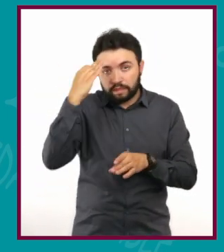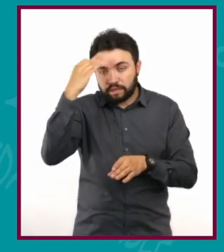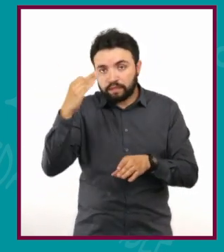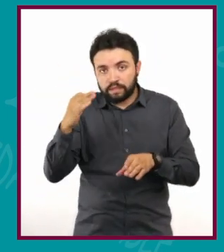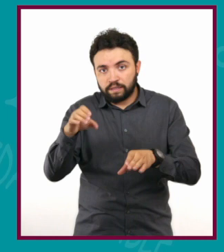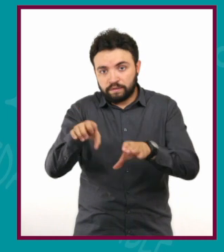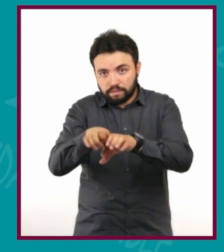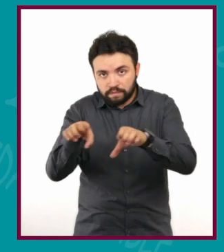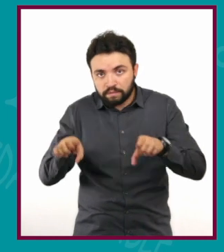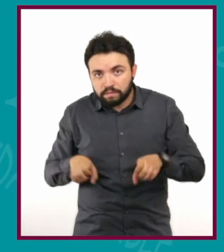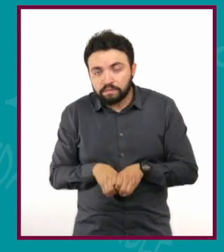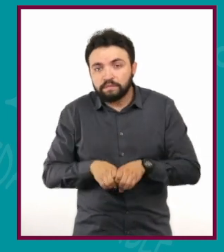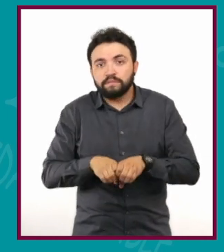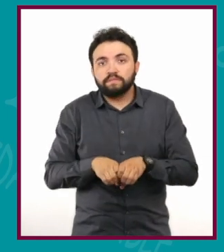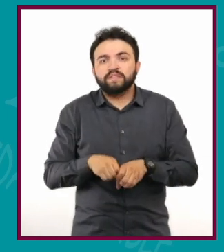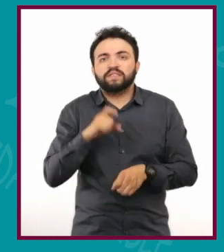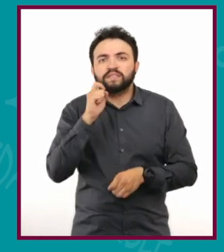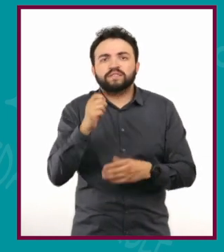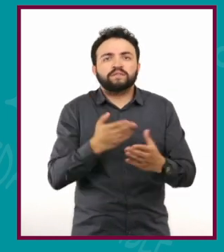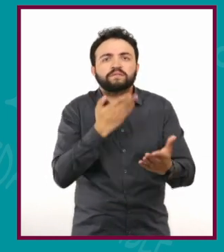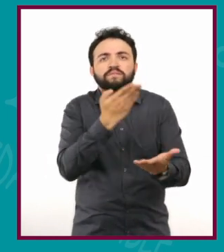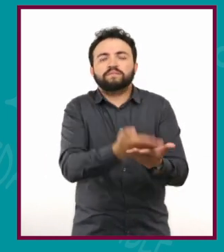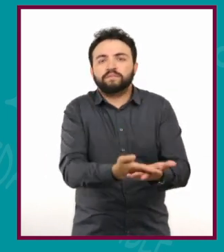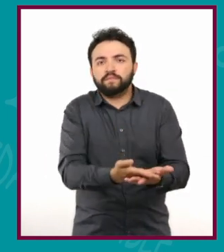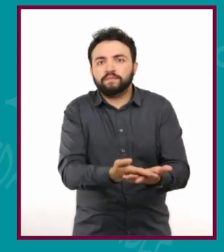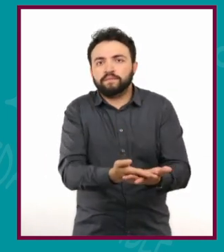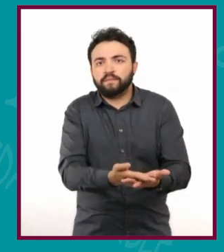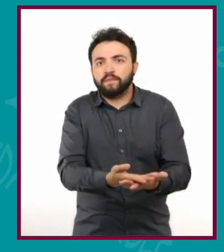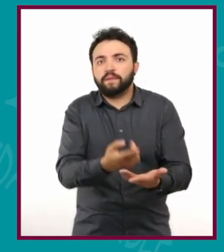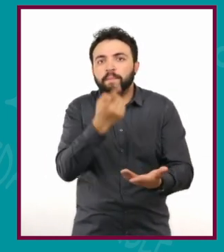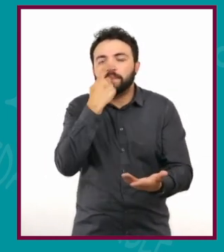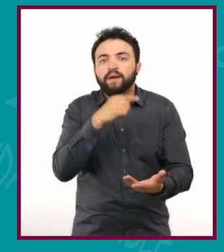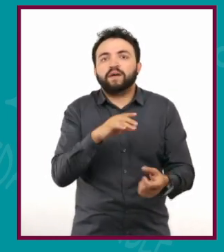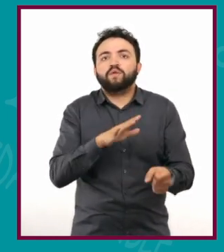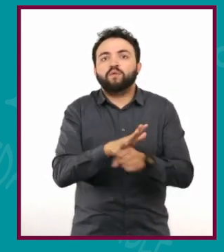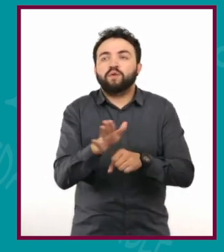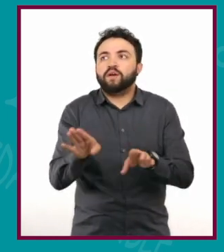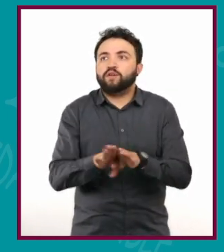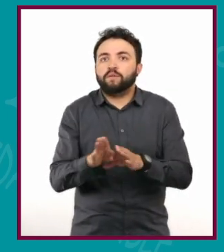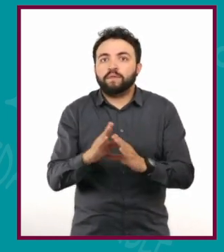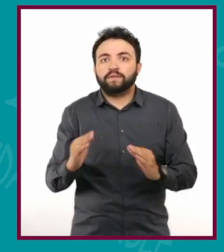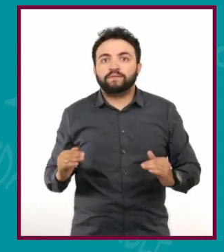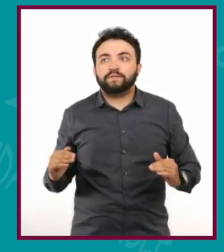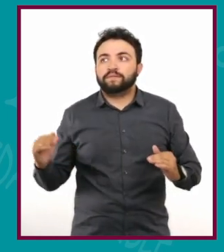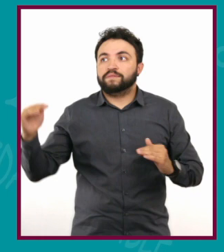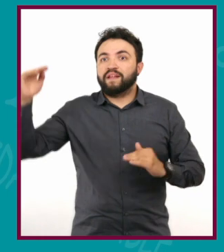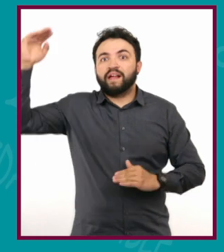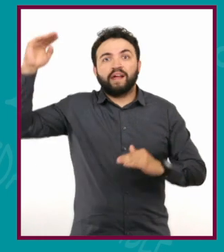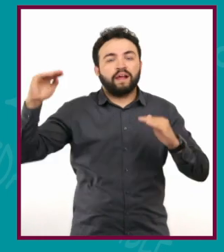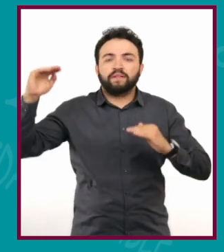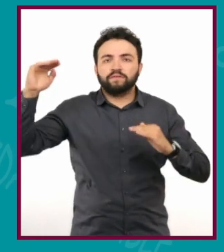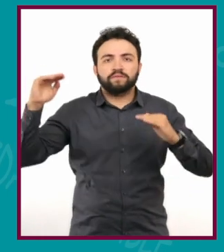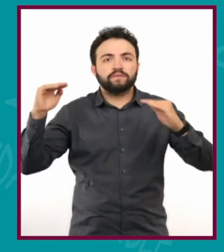este espacio y este tiempo de diálogo intergeneracional lo que promueve es encontrar un punto en común.